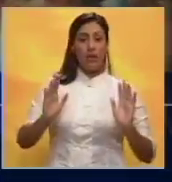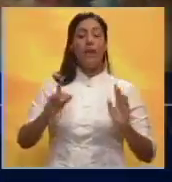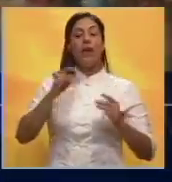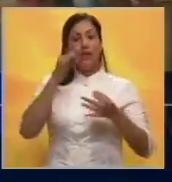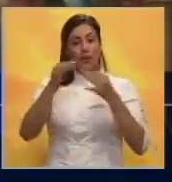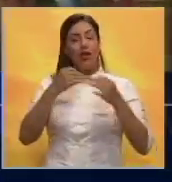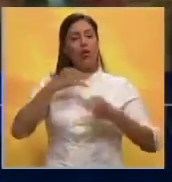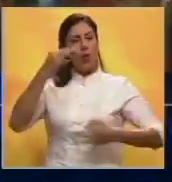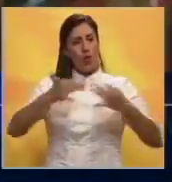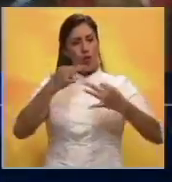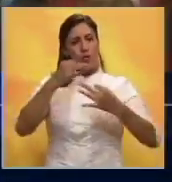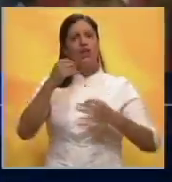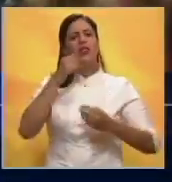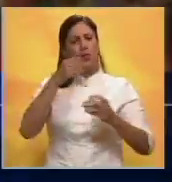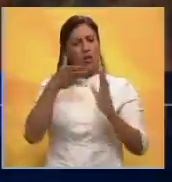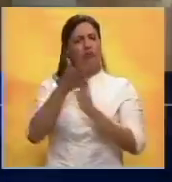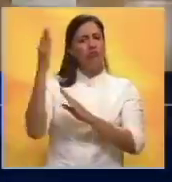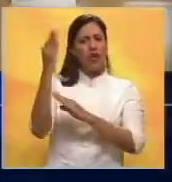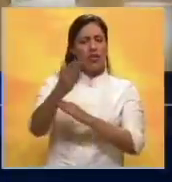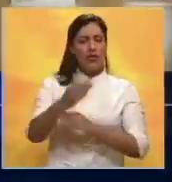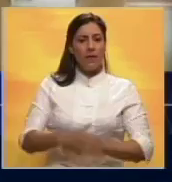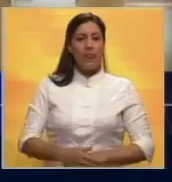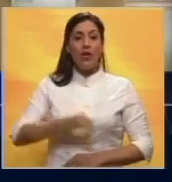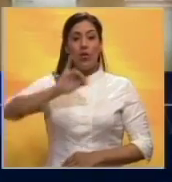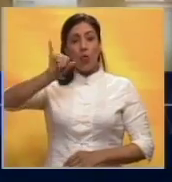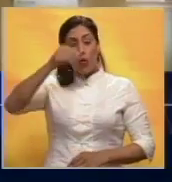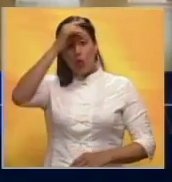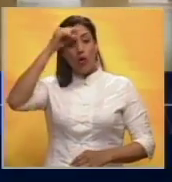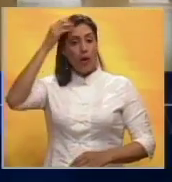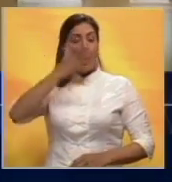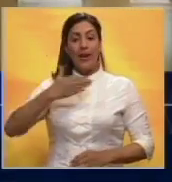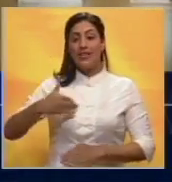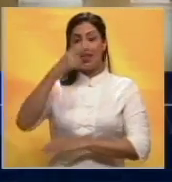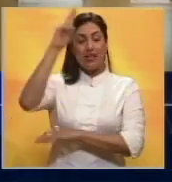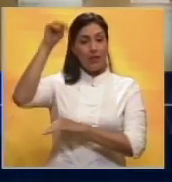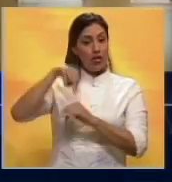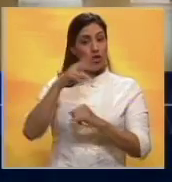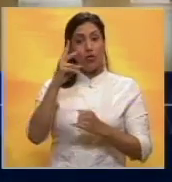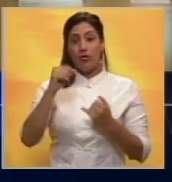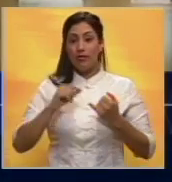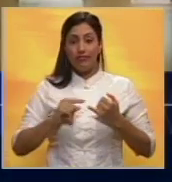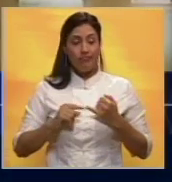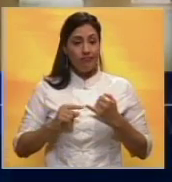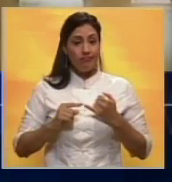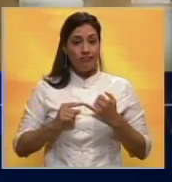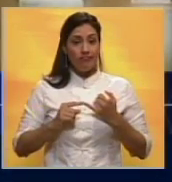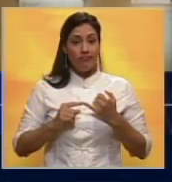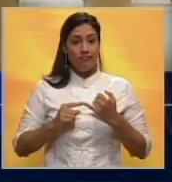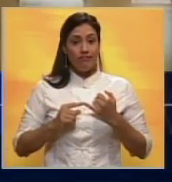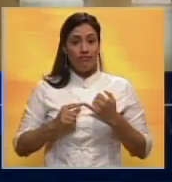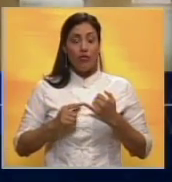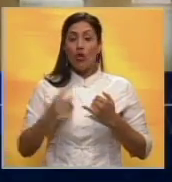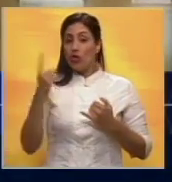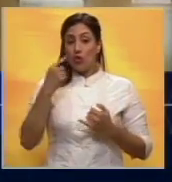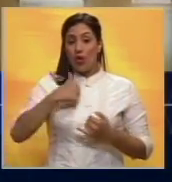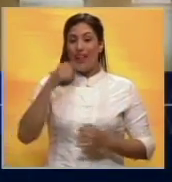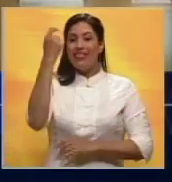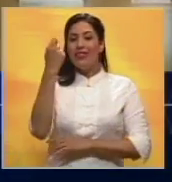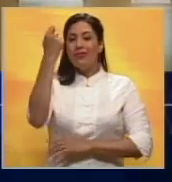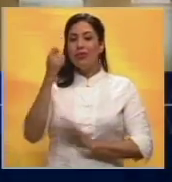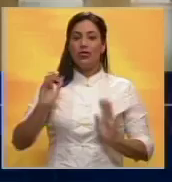destacó Que hará justicia ante dichas acciones presente la asamblea nacional solo es